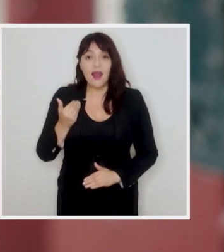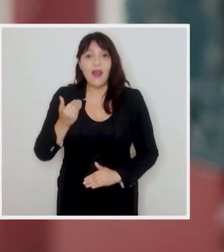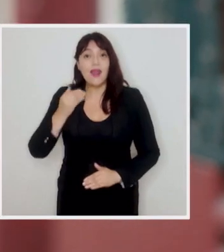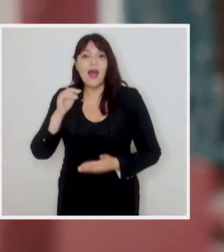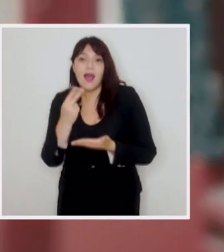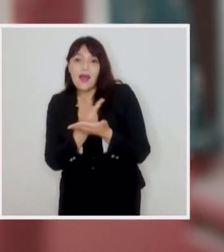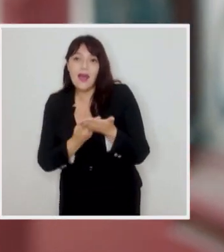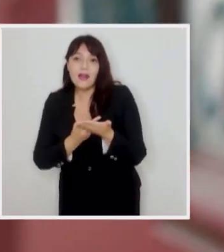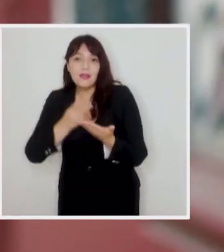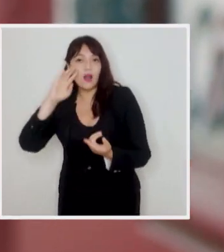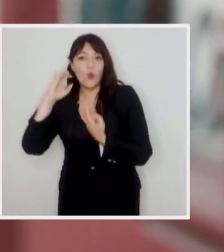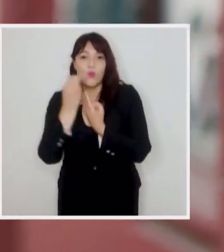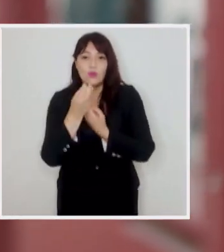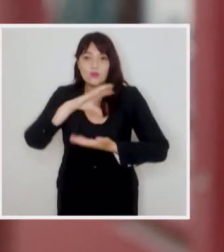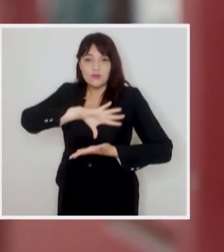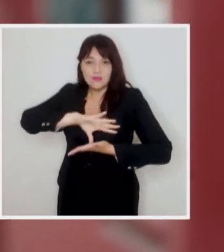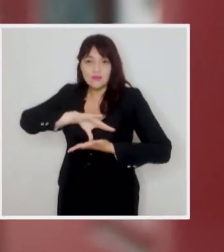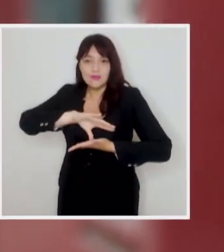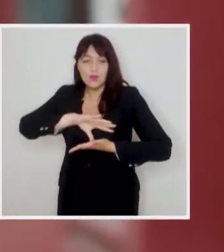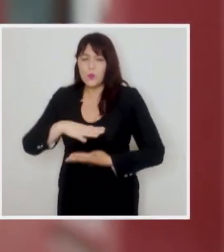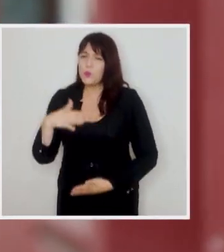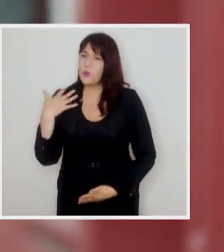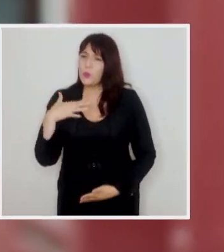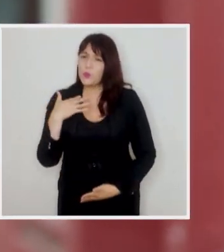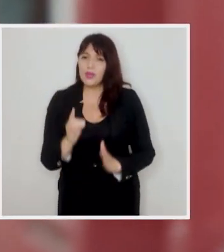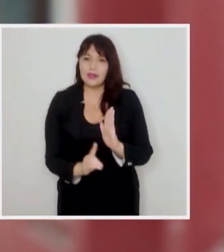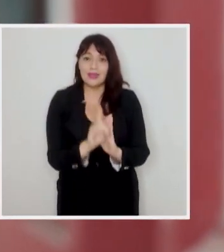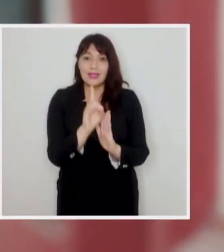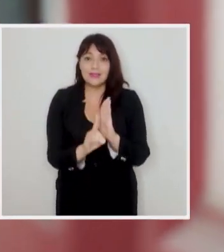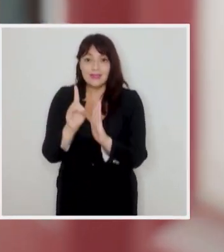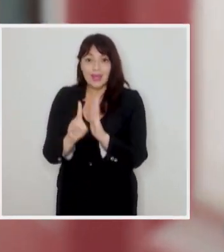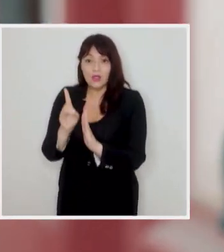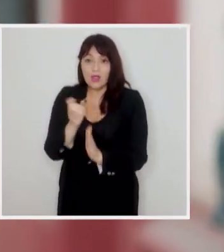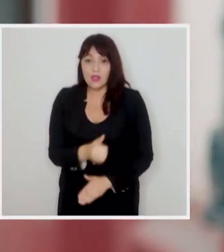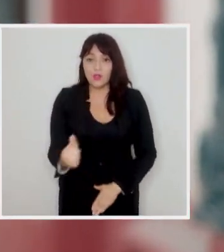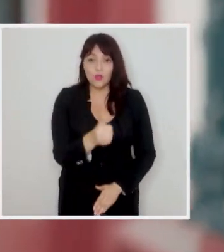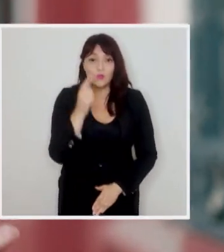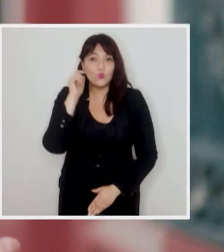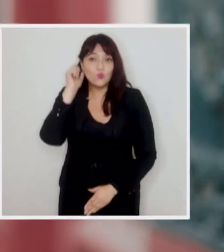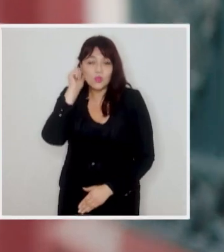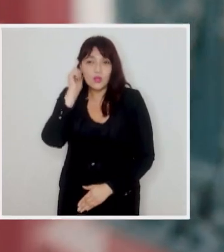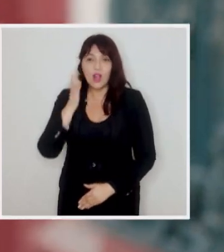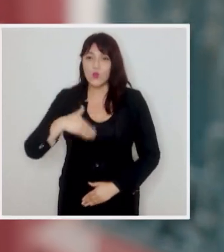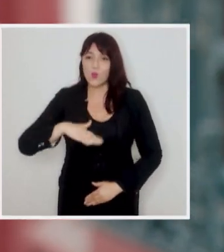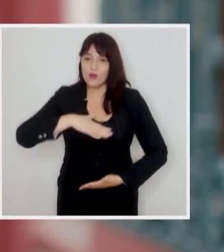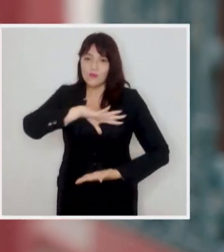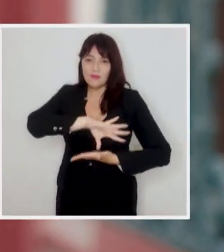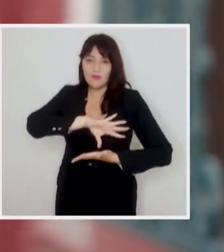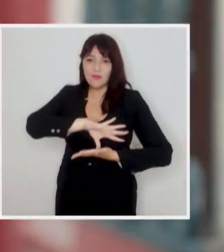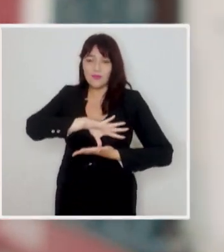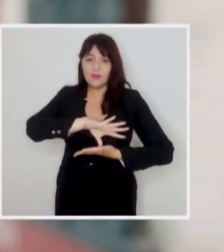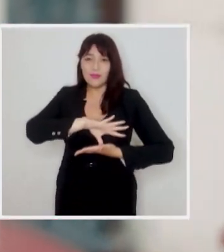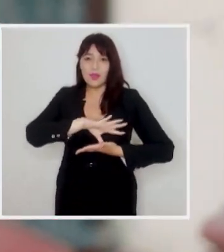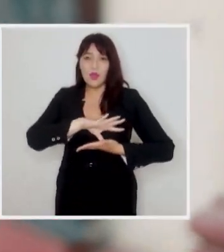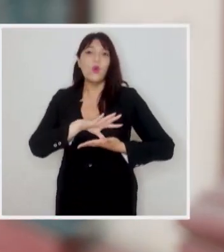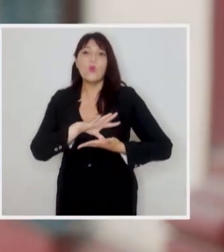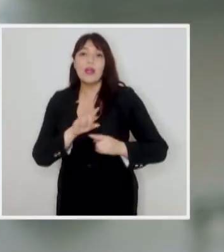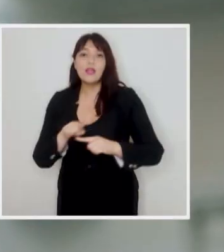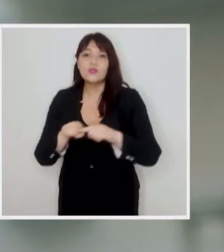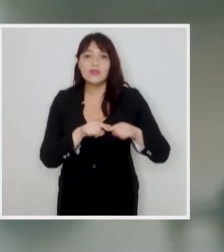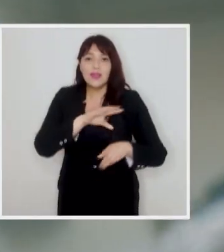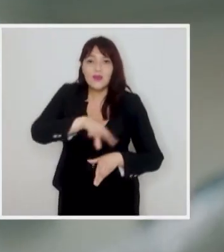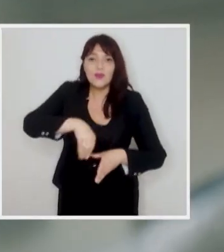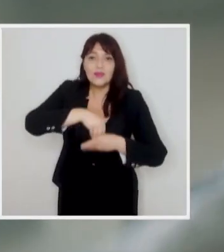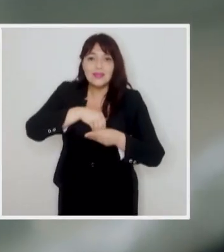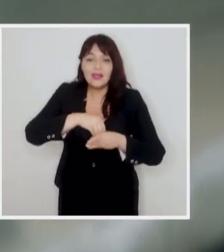Yasna Proboste, las artes, la cultura y el patrimonio es un eje fundamental para el desarrollo de todas y todos en nuestro país.